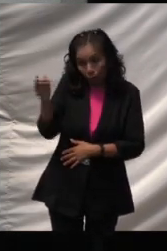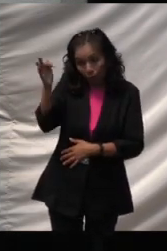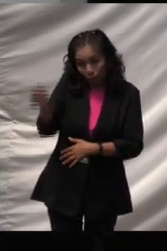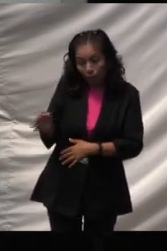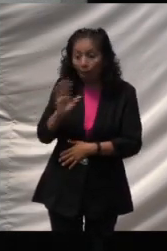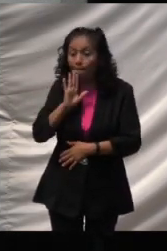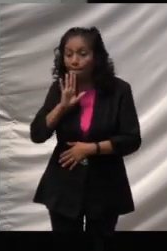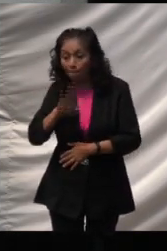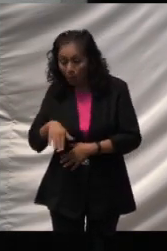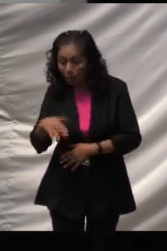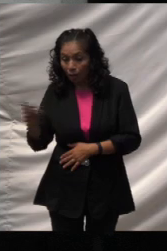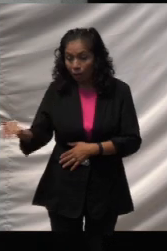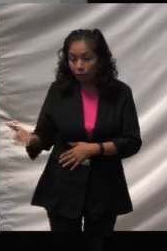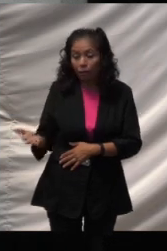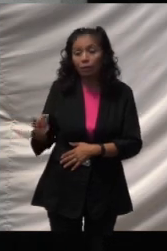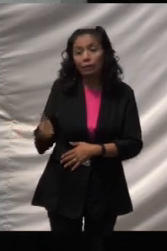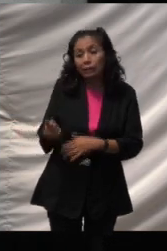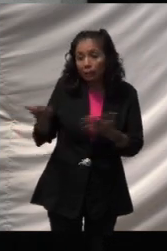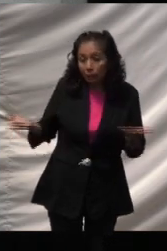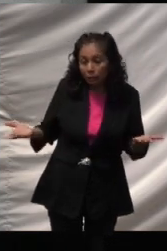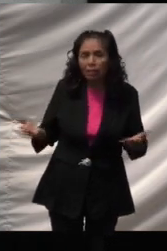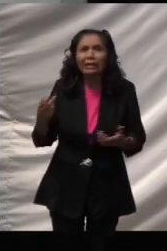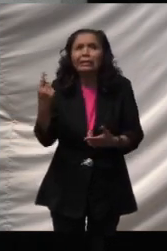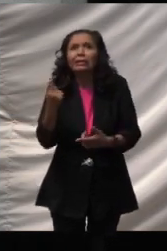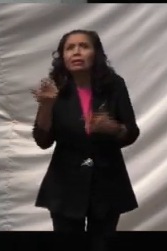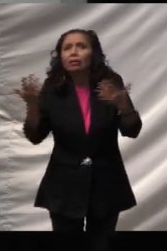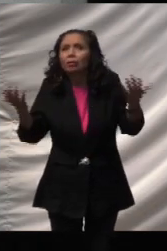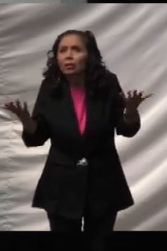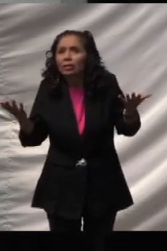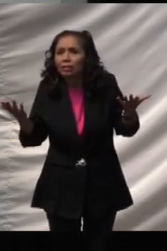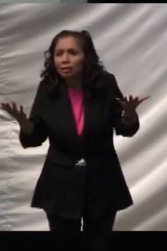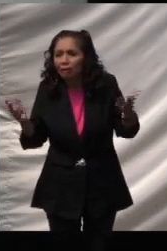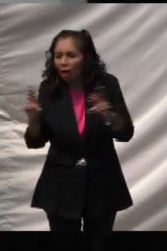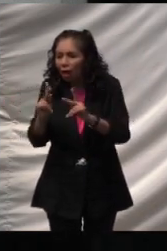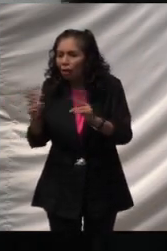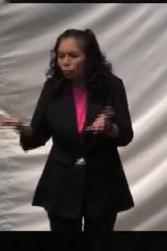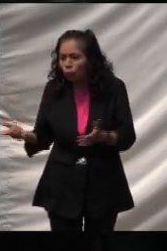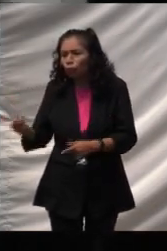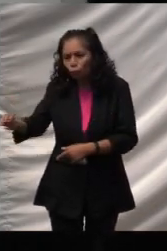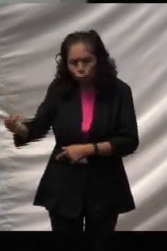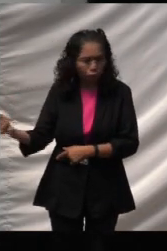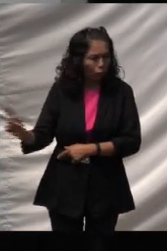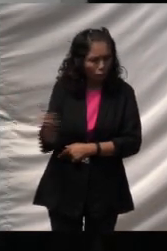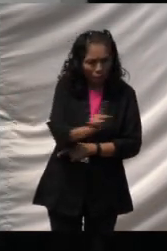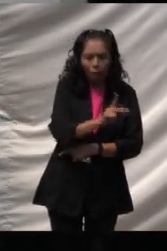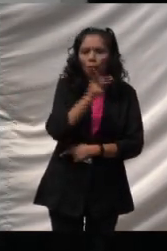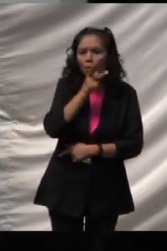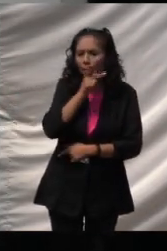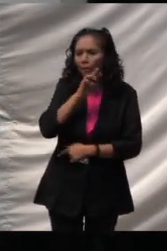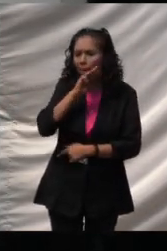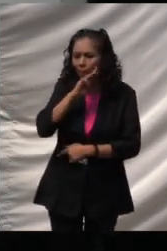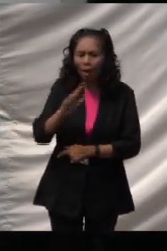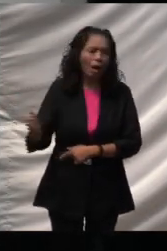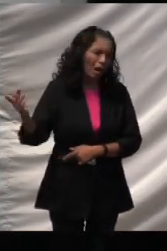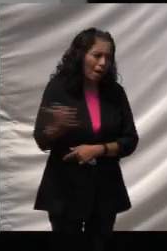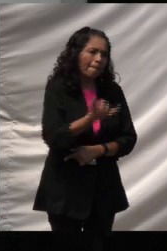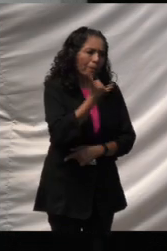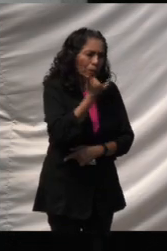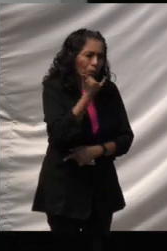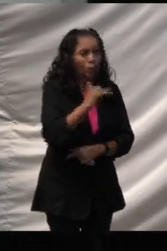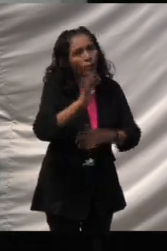hecho estaba mal y el mejor remedio para estar en paz con mis papás era ofrecerles una disculpa y comprometerse a mejorar